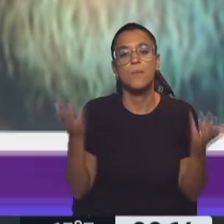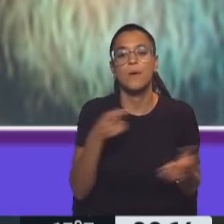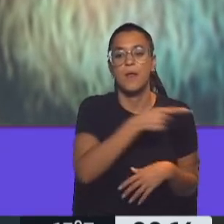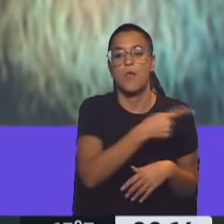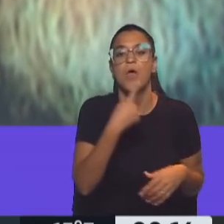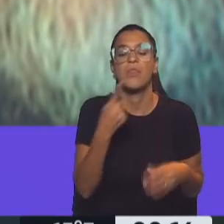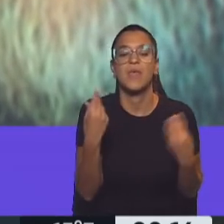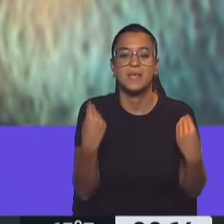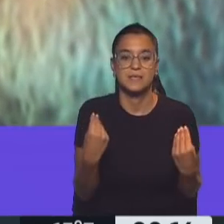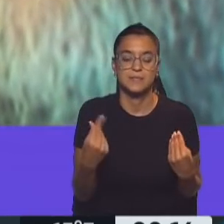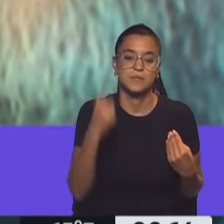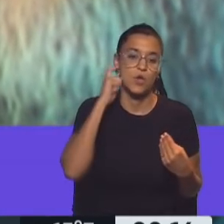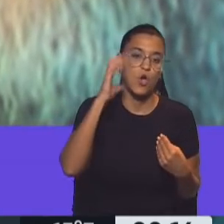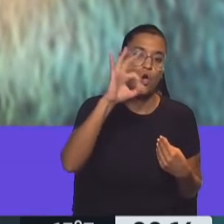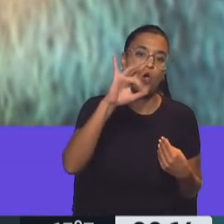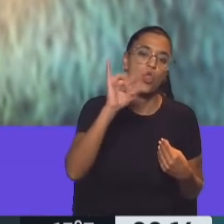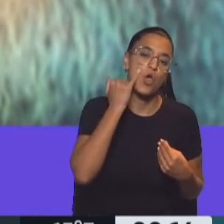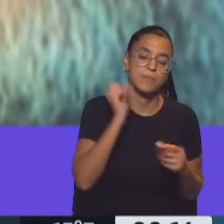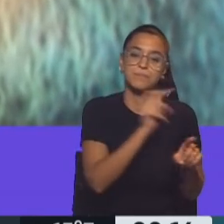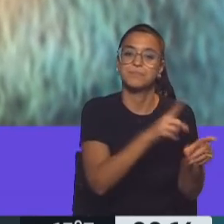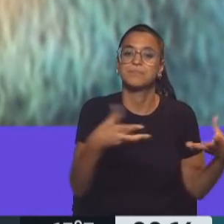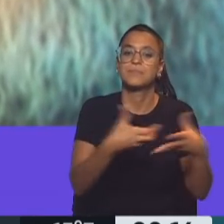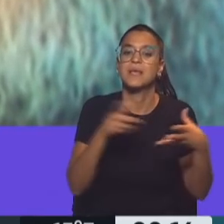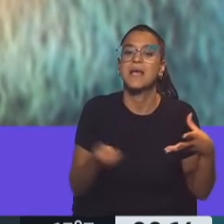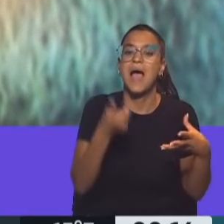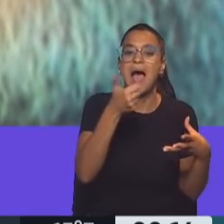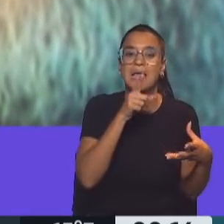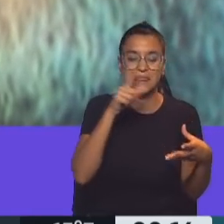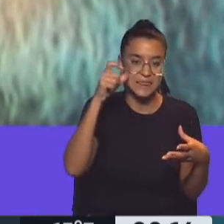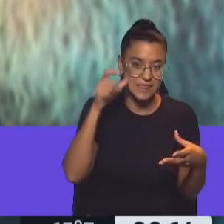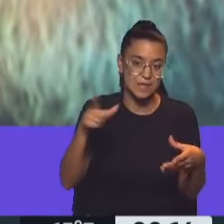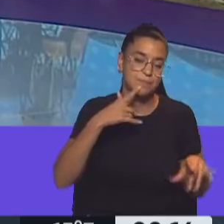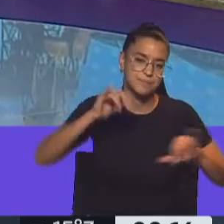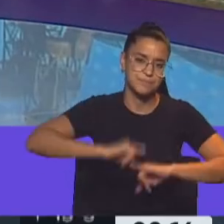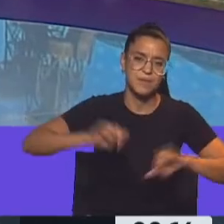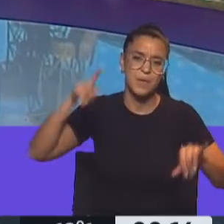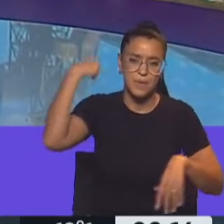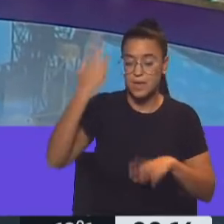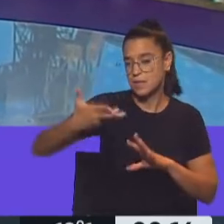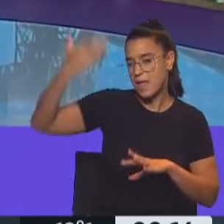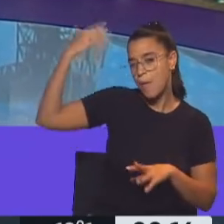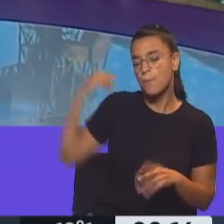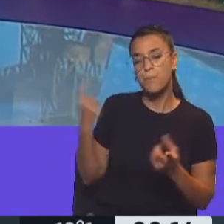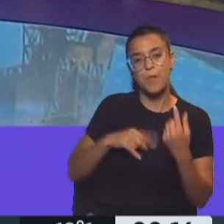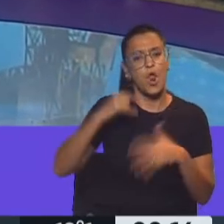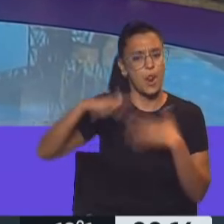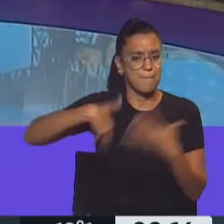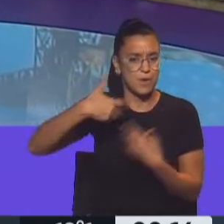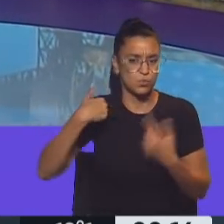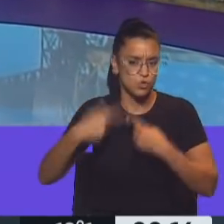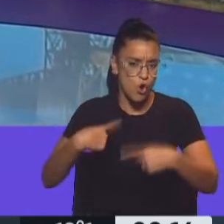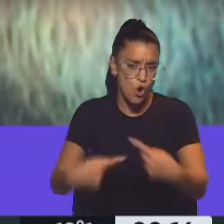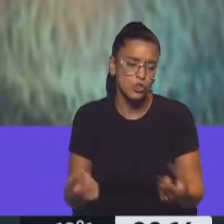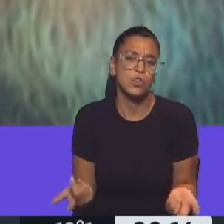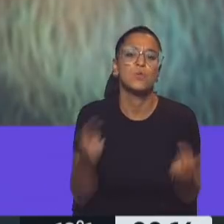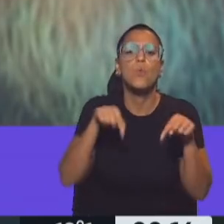palabra de modo idea te bueno muchas repercusiones luego de difundido este vídeo ya hace días atrás pero las repercusiones siguen este